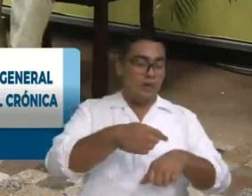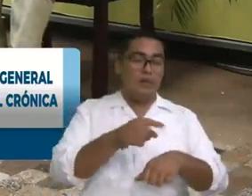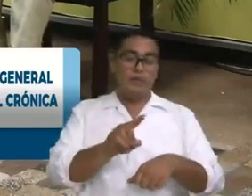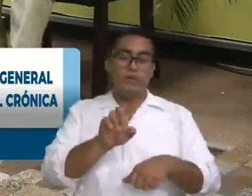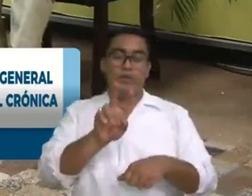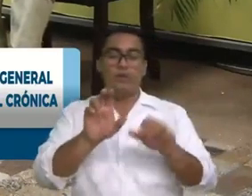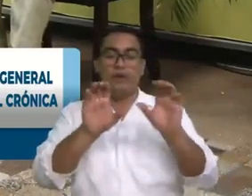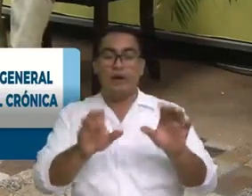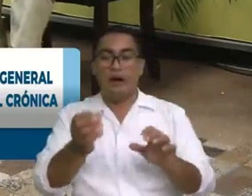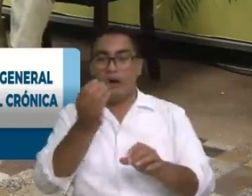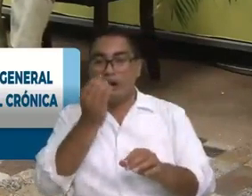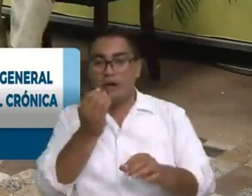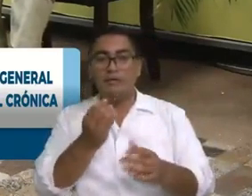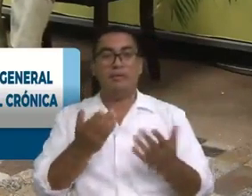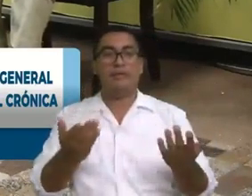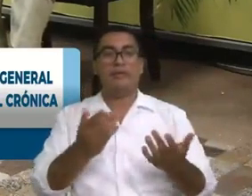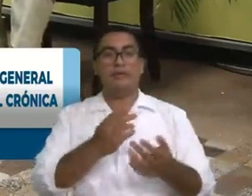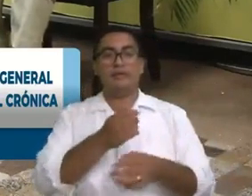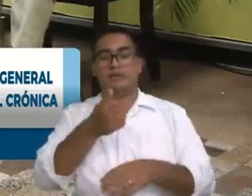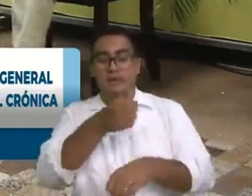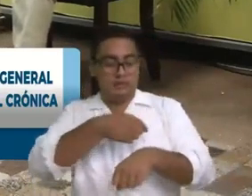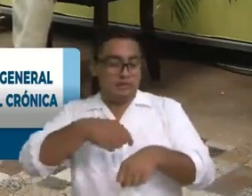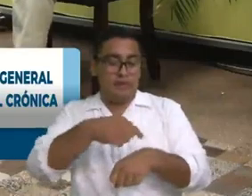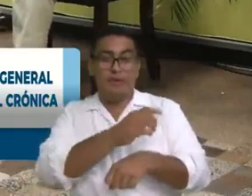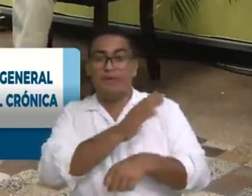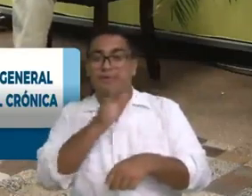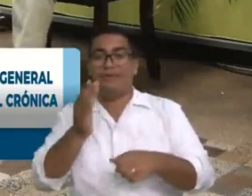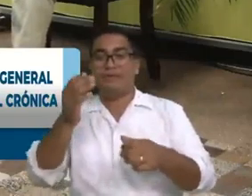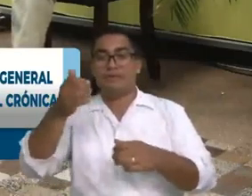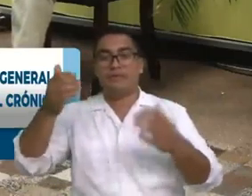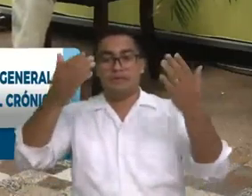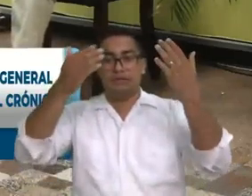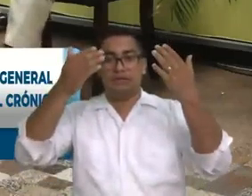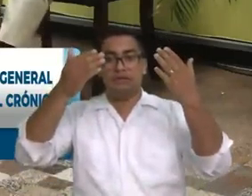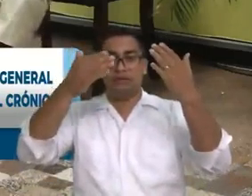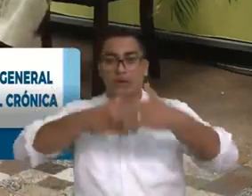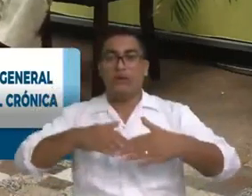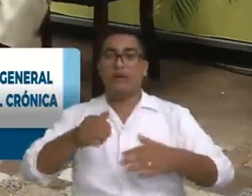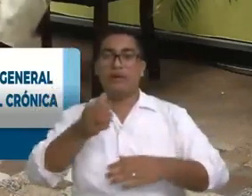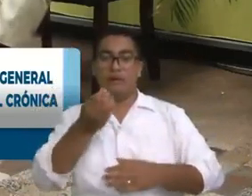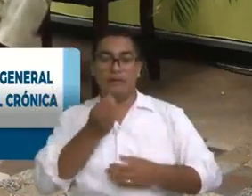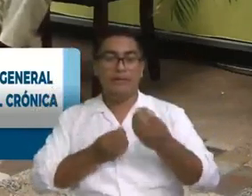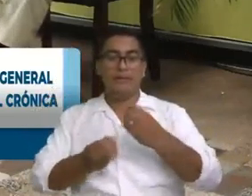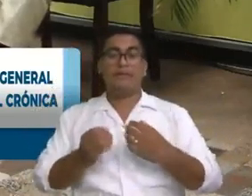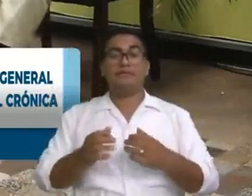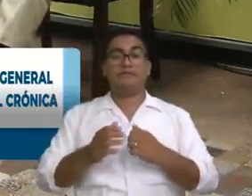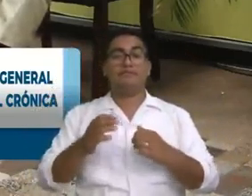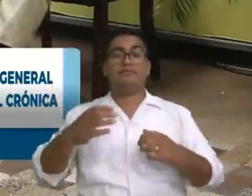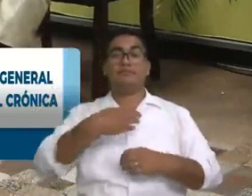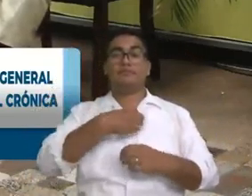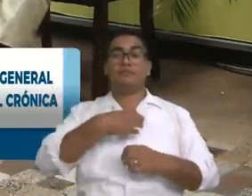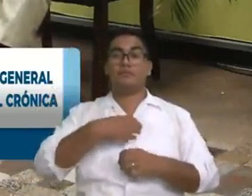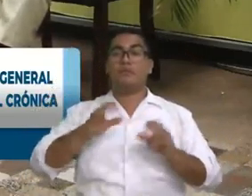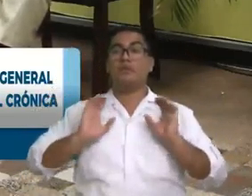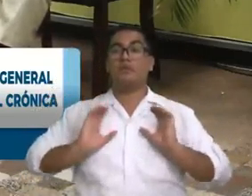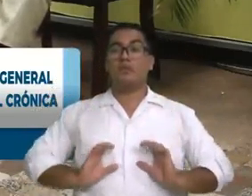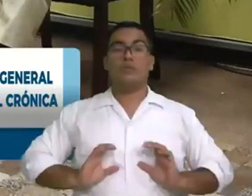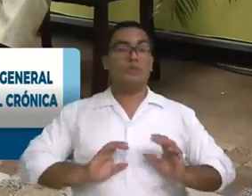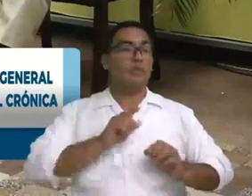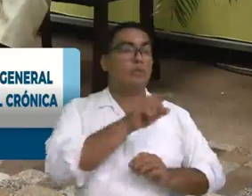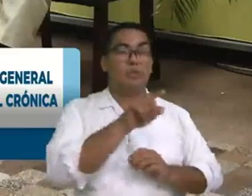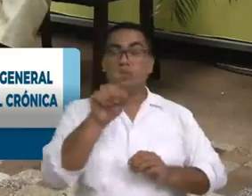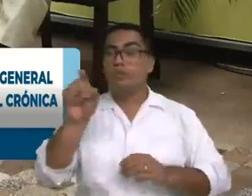en punto, seis horas después en la cena. Y hay que ver, dependiendo de cada organismo, porque su cuerpo no se parece al mío. Eso